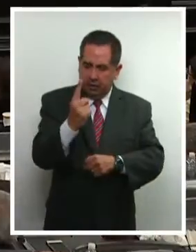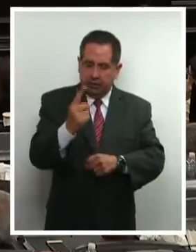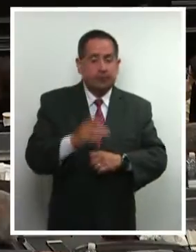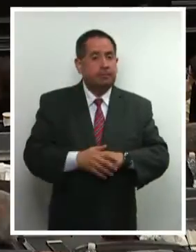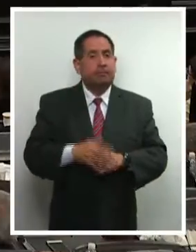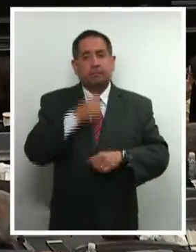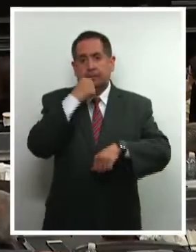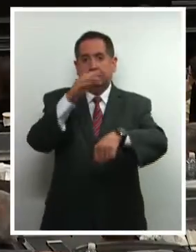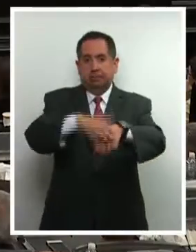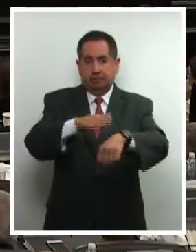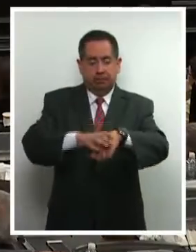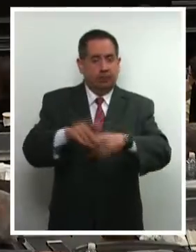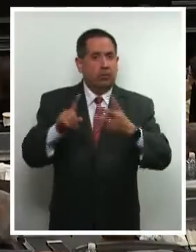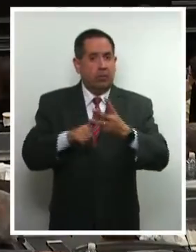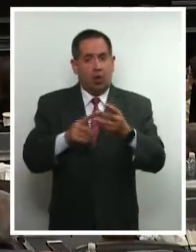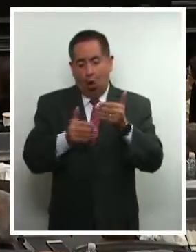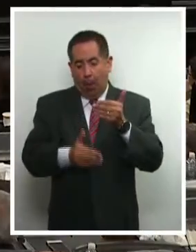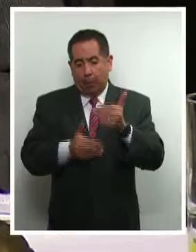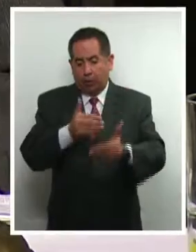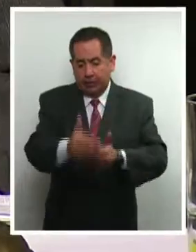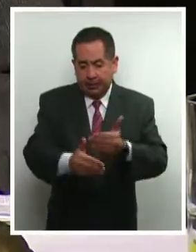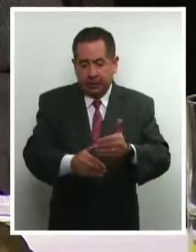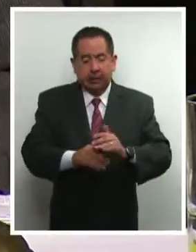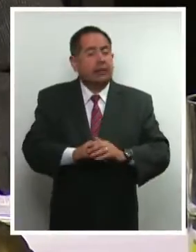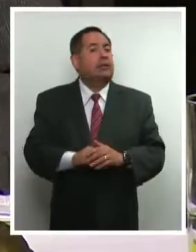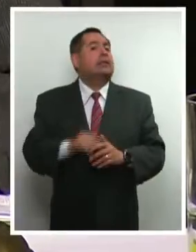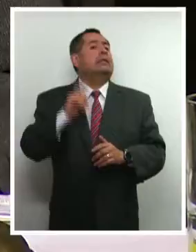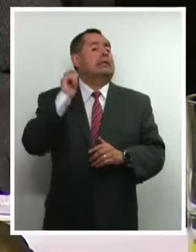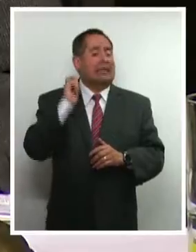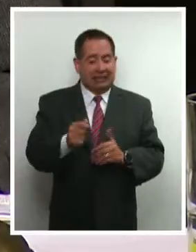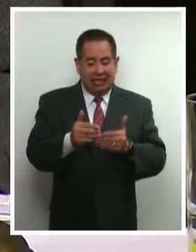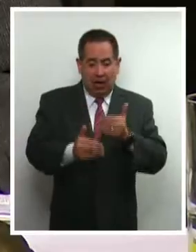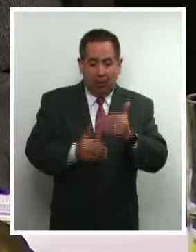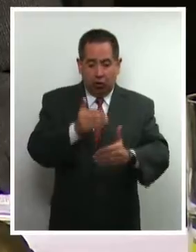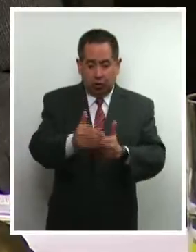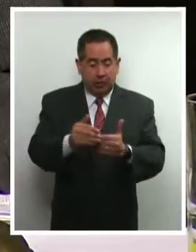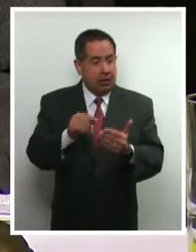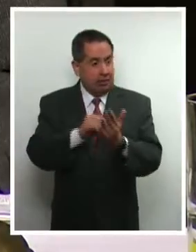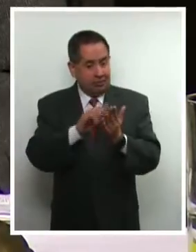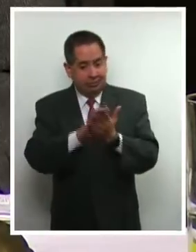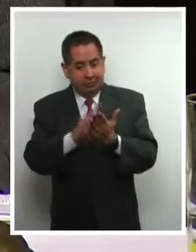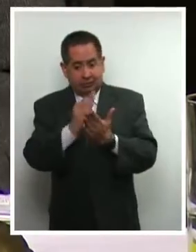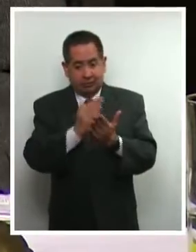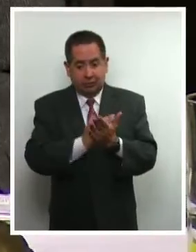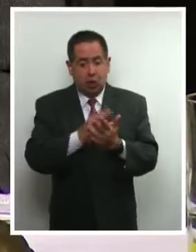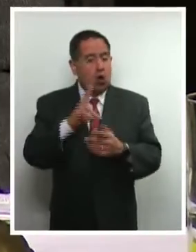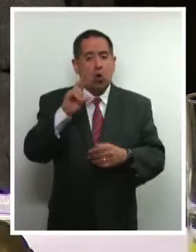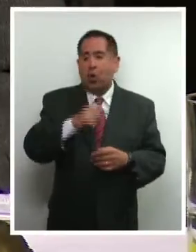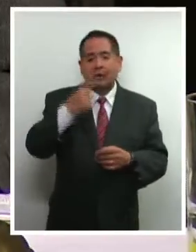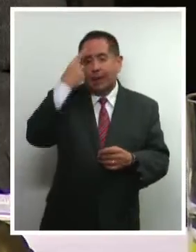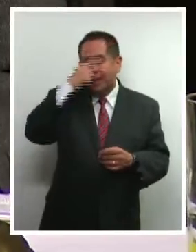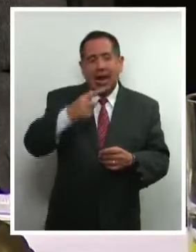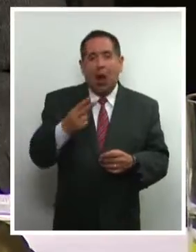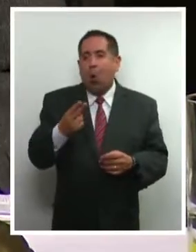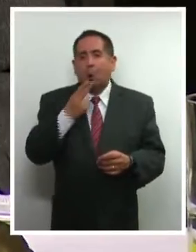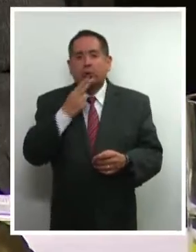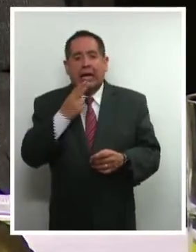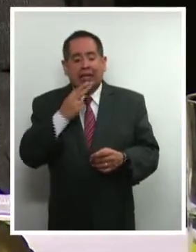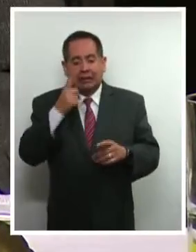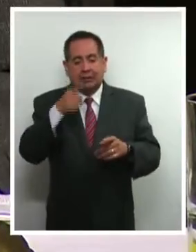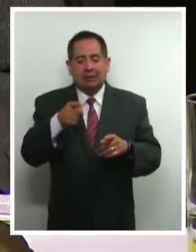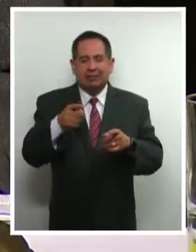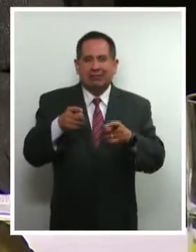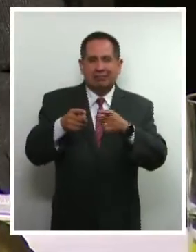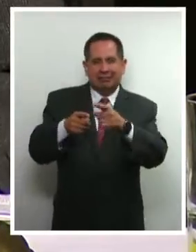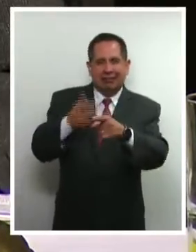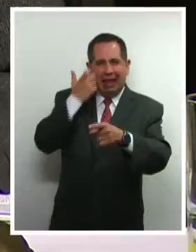quiero señalar sobre el procedimiento, que el procedimiento establecido no es para usarse en la